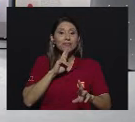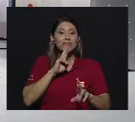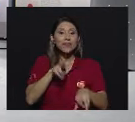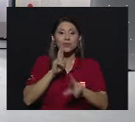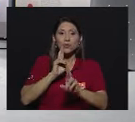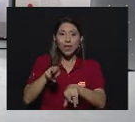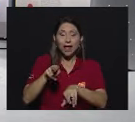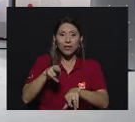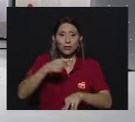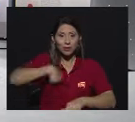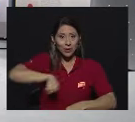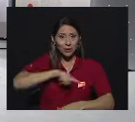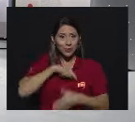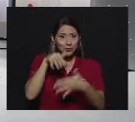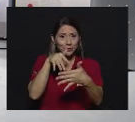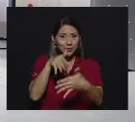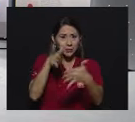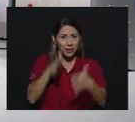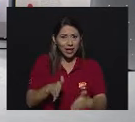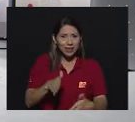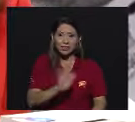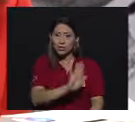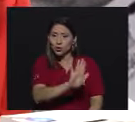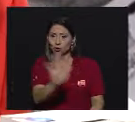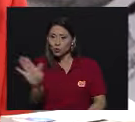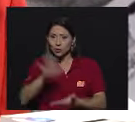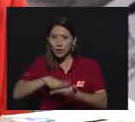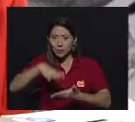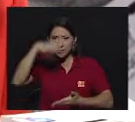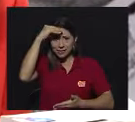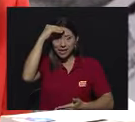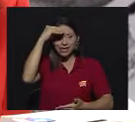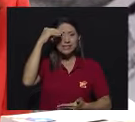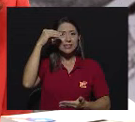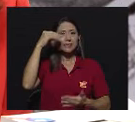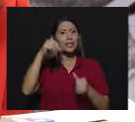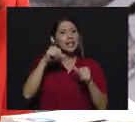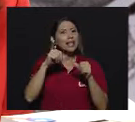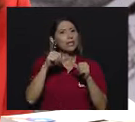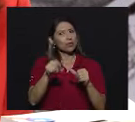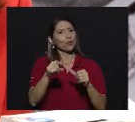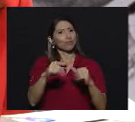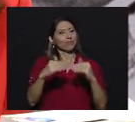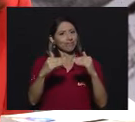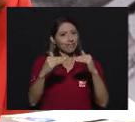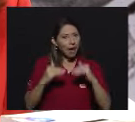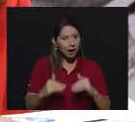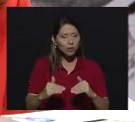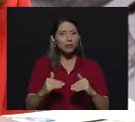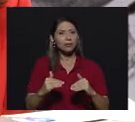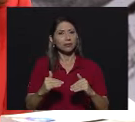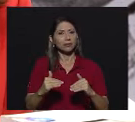de que los resultados de nuestros estudiantes, los aprendizajes, siguen siendo no solamente